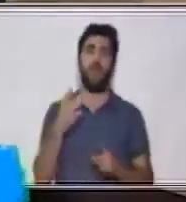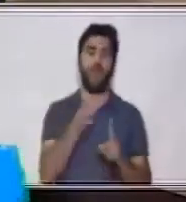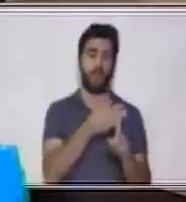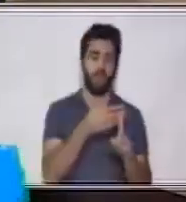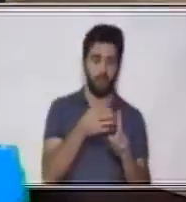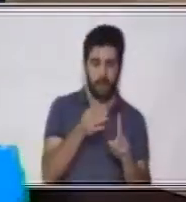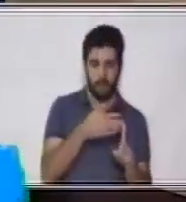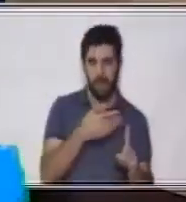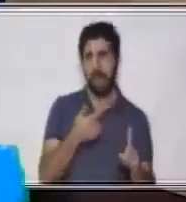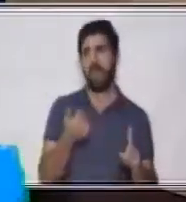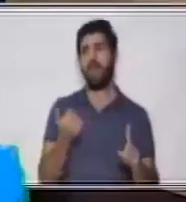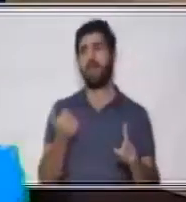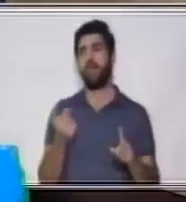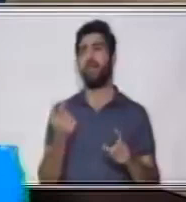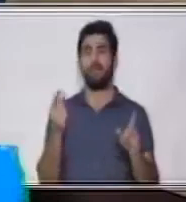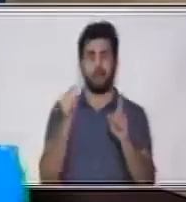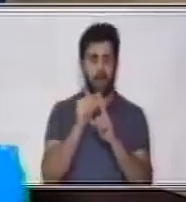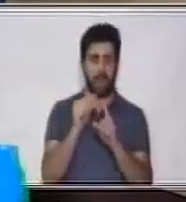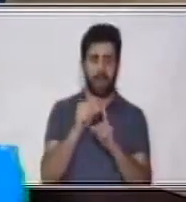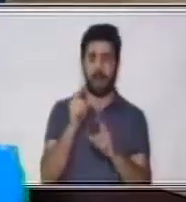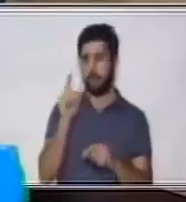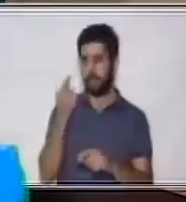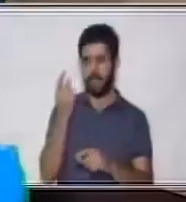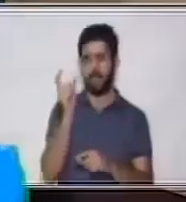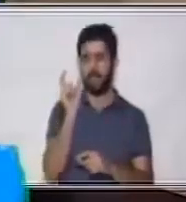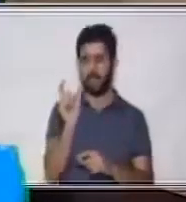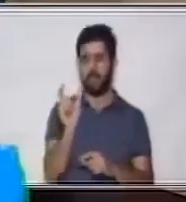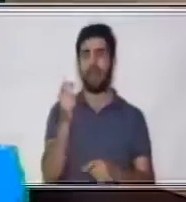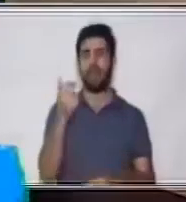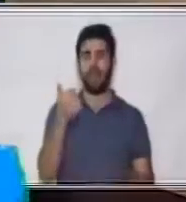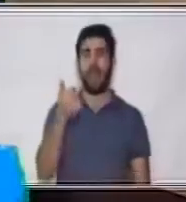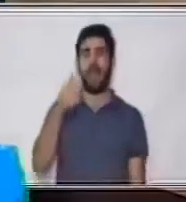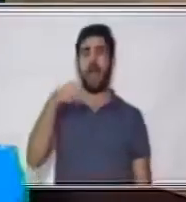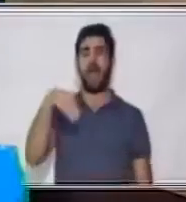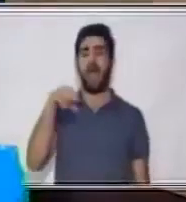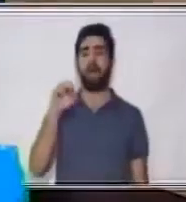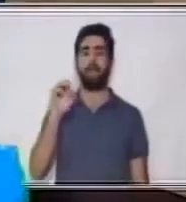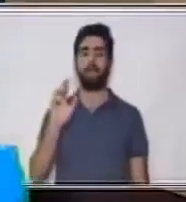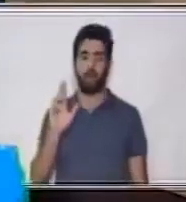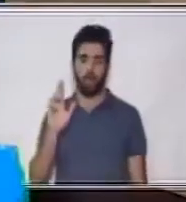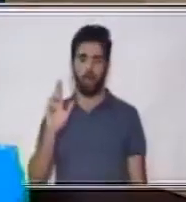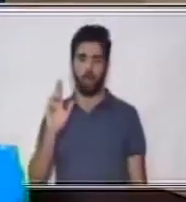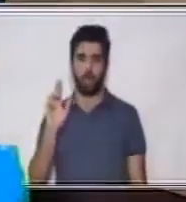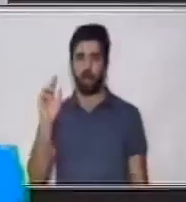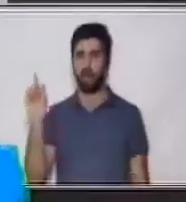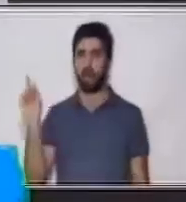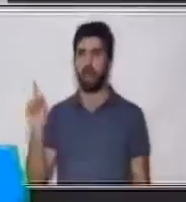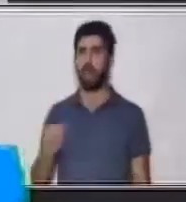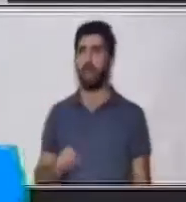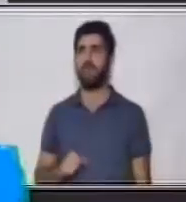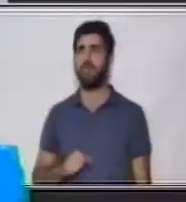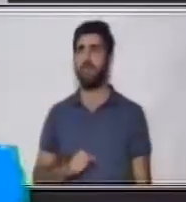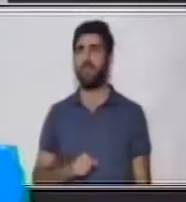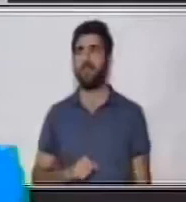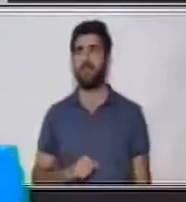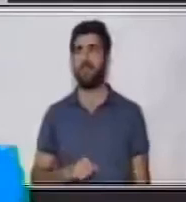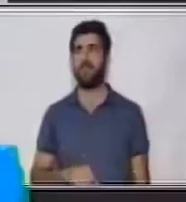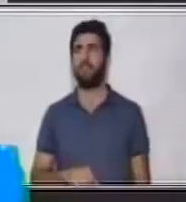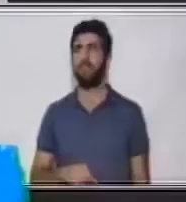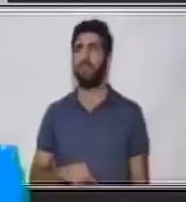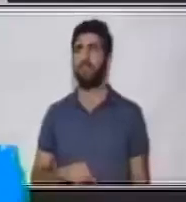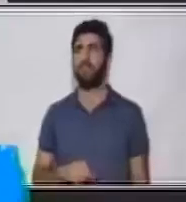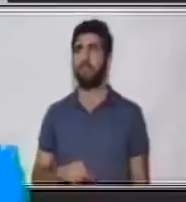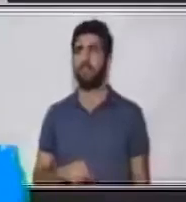enamoramiento, que su palabra primitiva o inicial es amor.